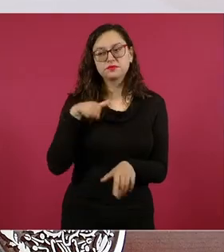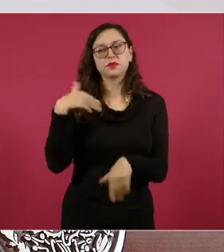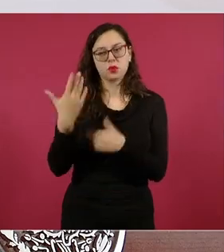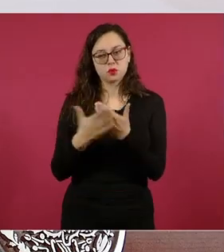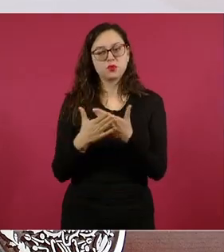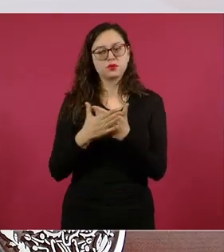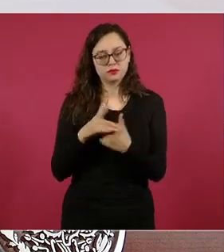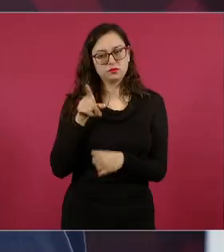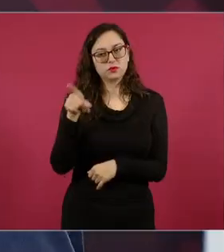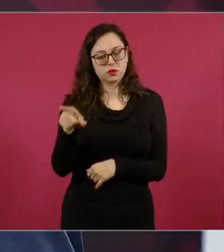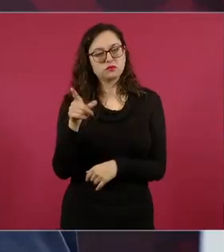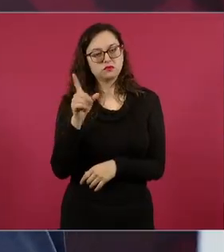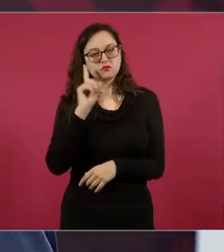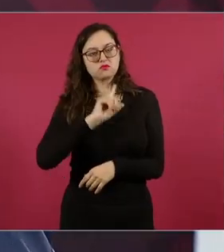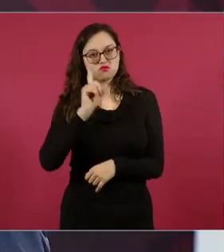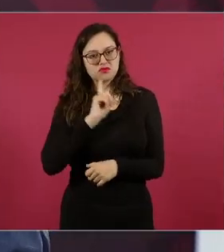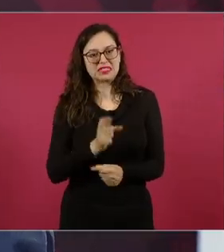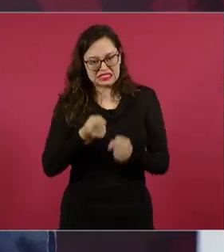a tratar